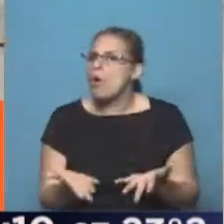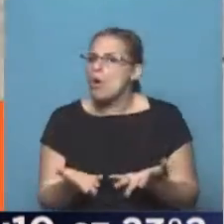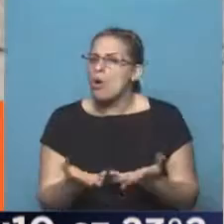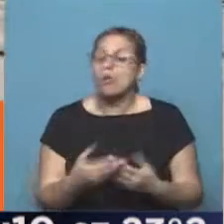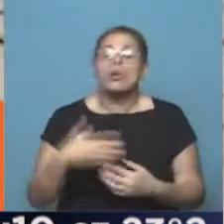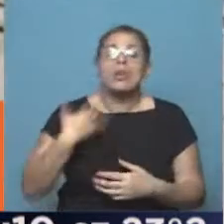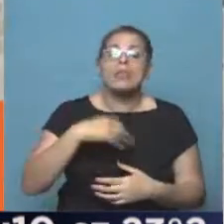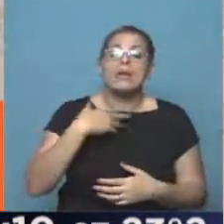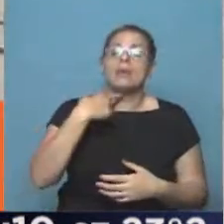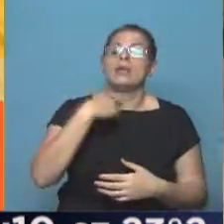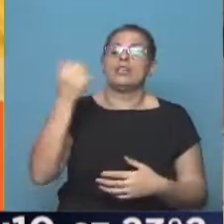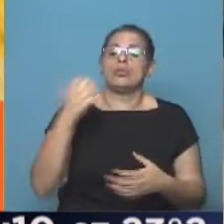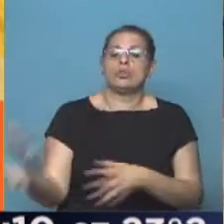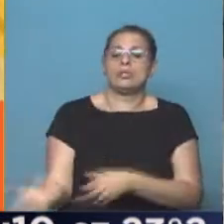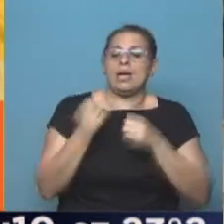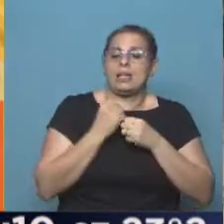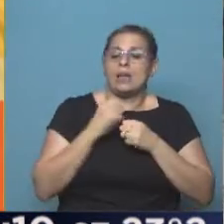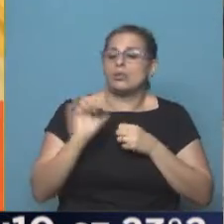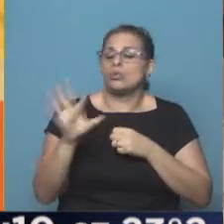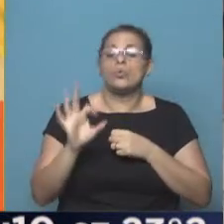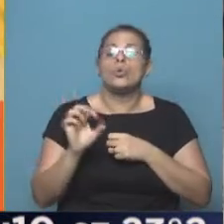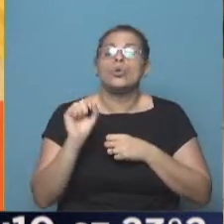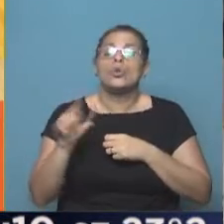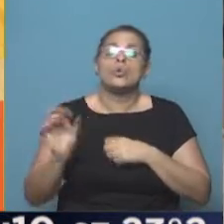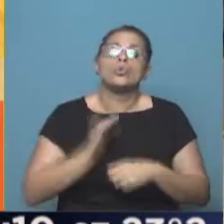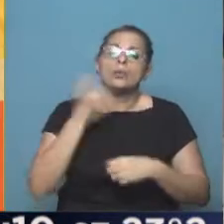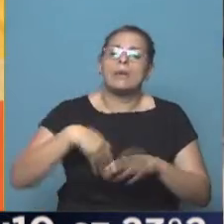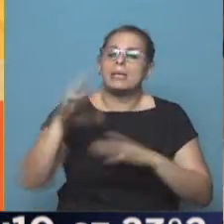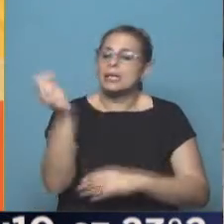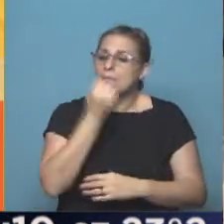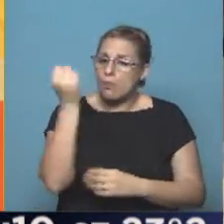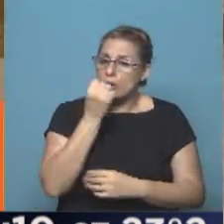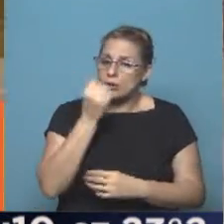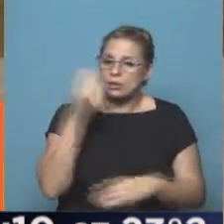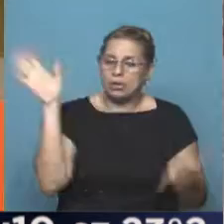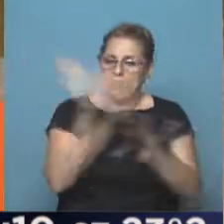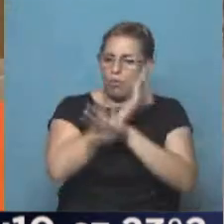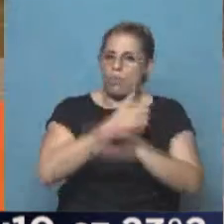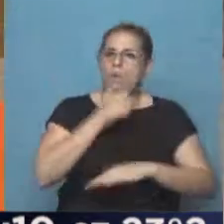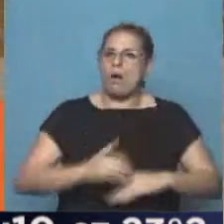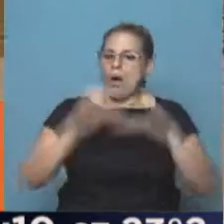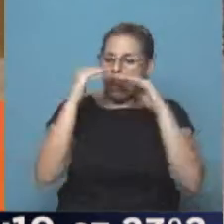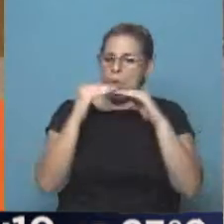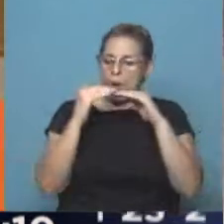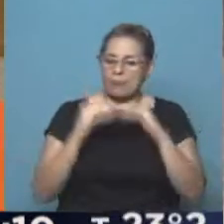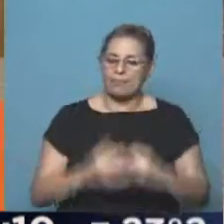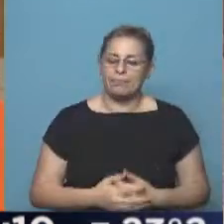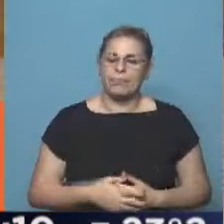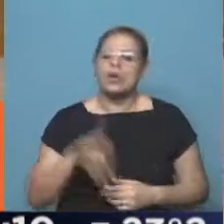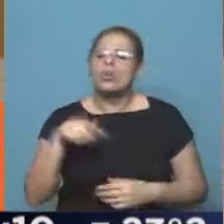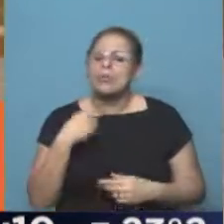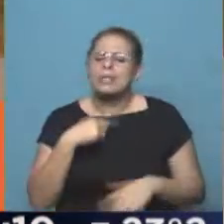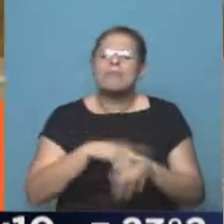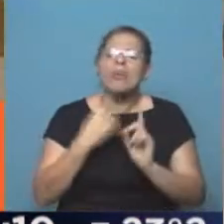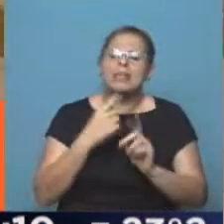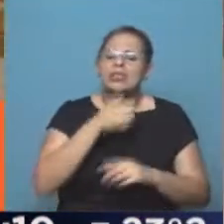tuvimos que sacar al nene, era priorizar la vida del nene, y porque subió muy de golpe. ¿Cómo salió en el momento del agua, ahí, de la inundación?